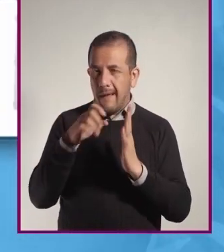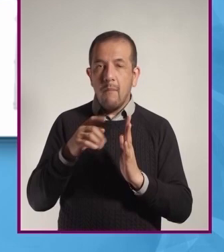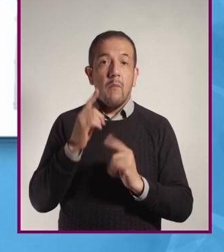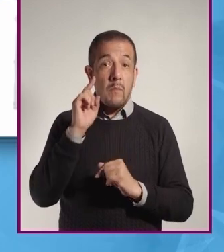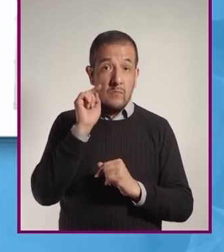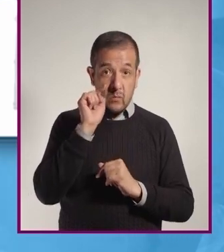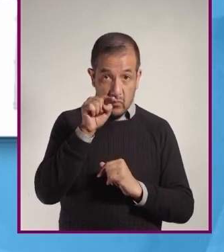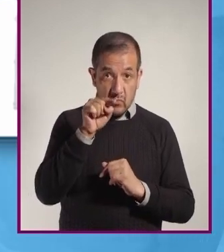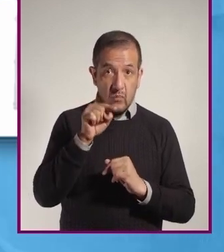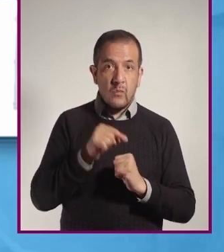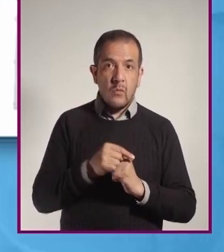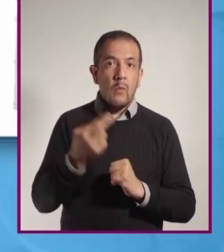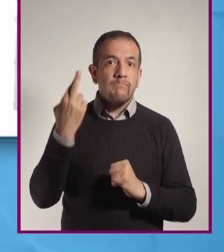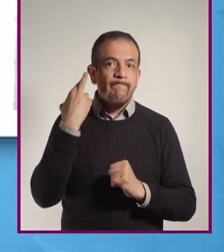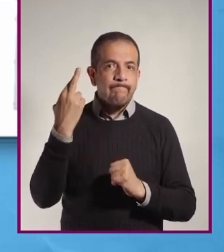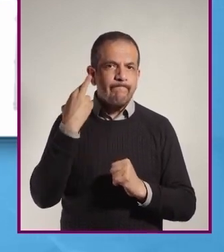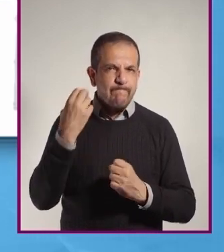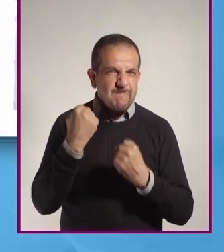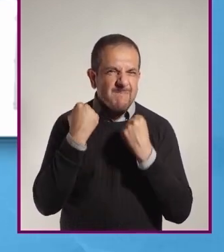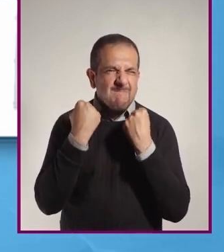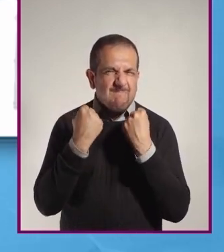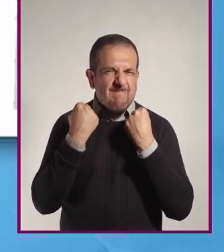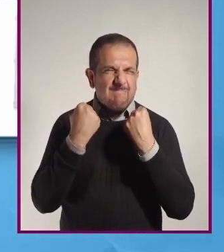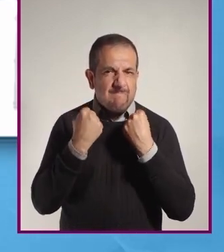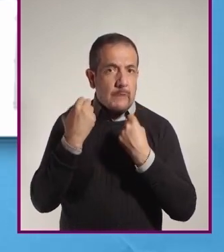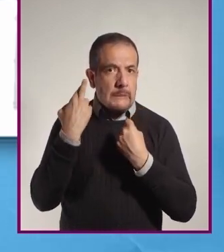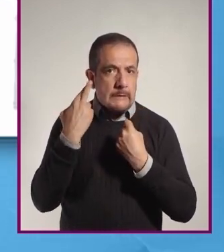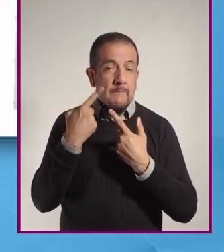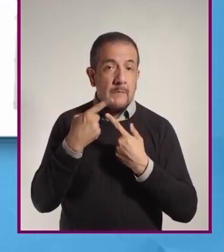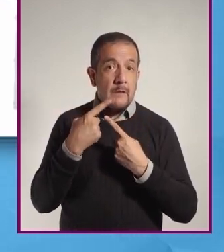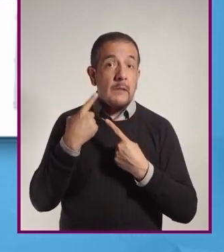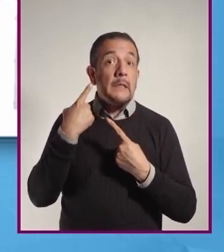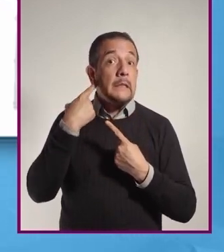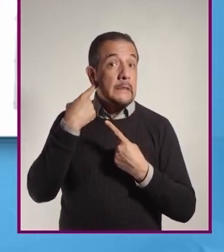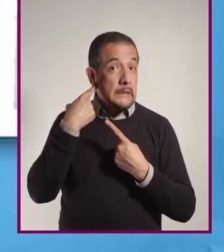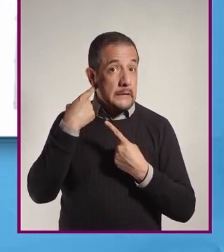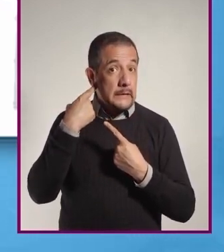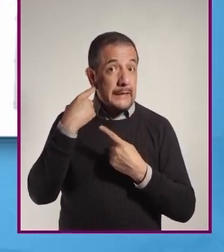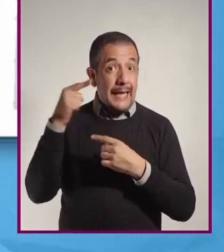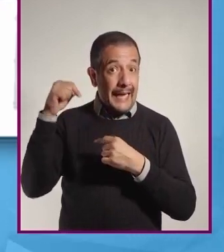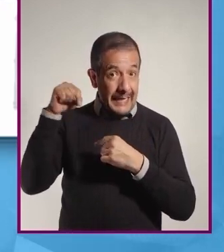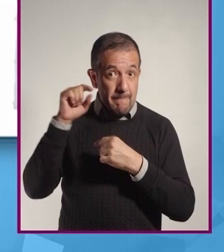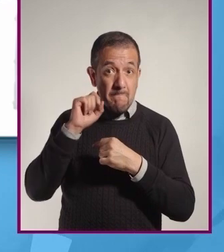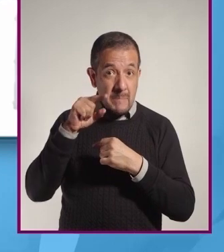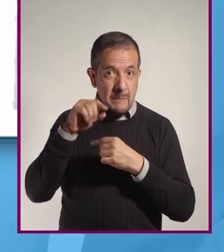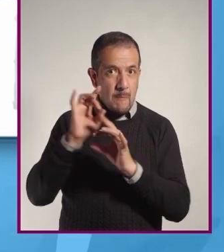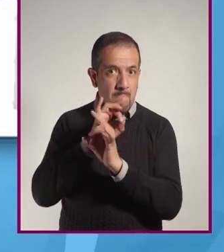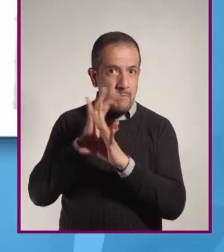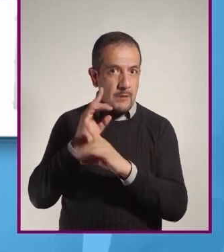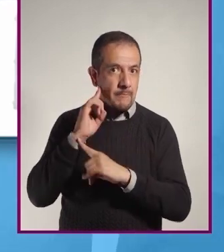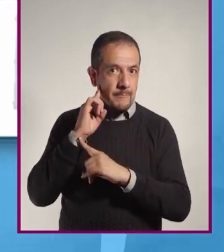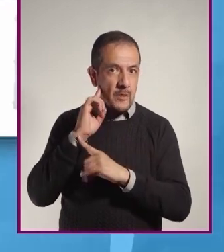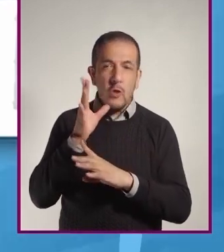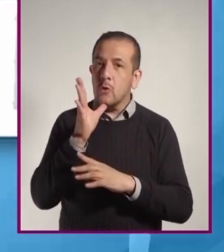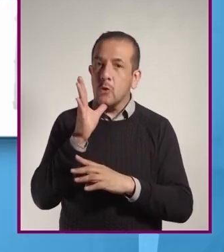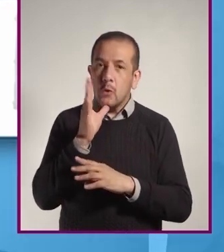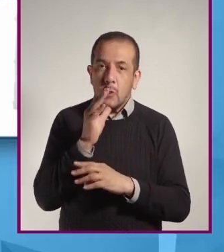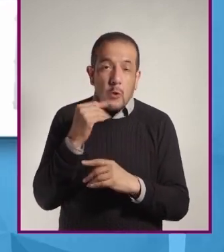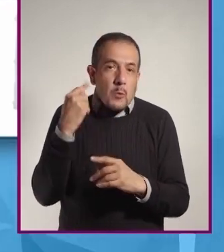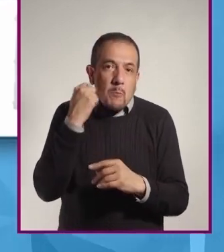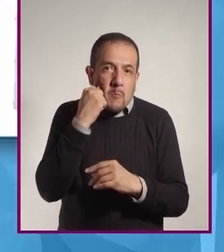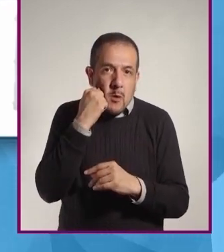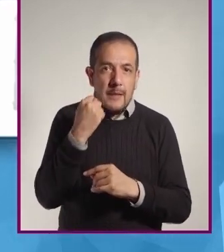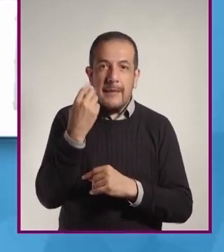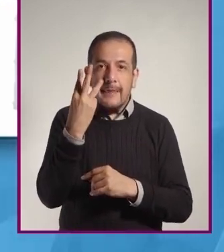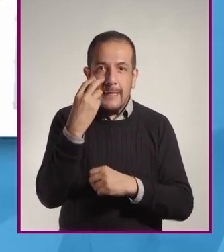estás expuesto a un ruido intenso, puedes tener un daño auditivo en ese momento, sin importar que tengas 3 años,